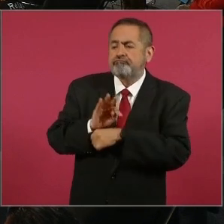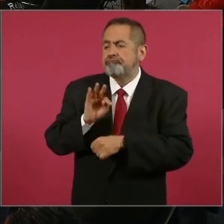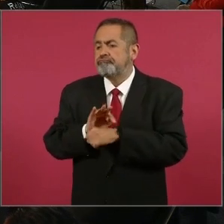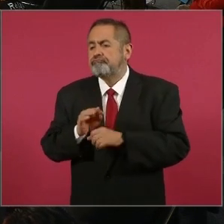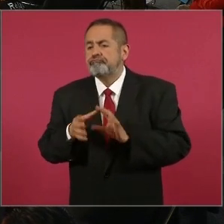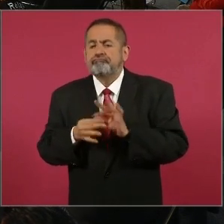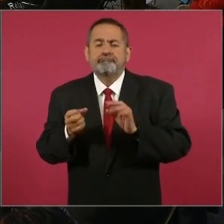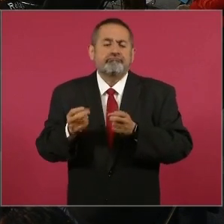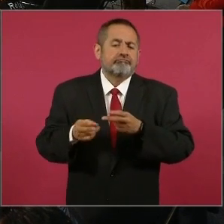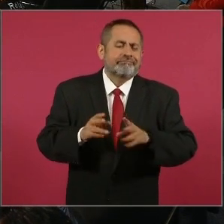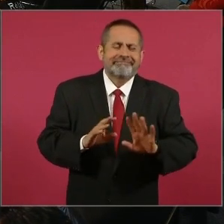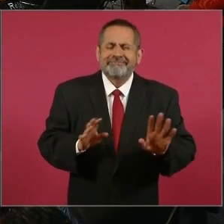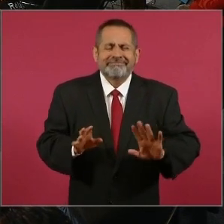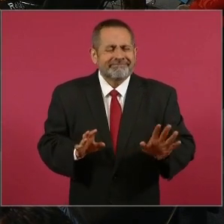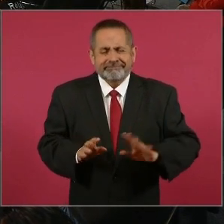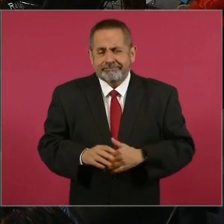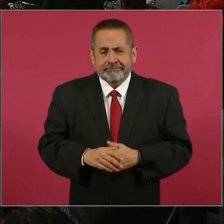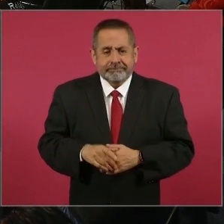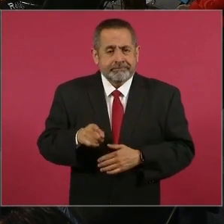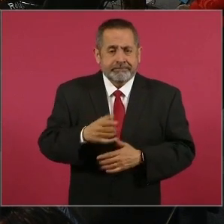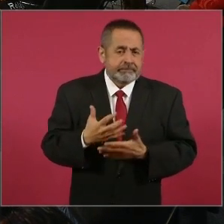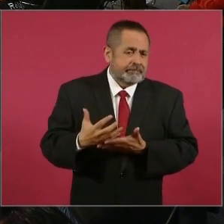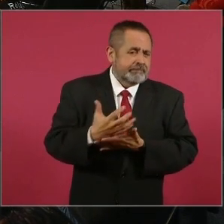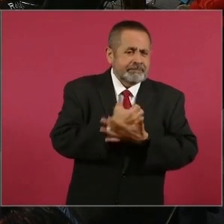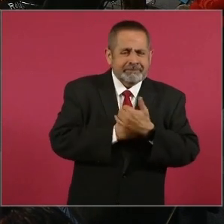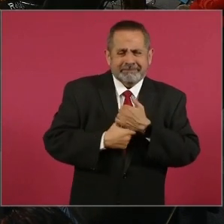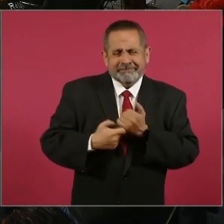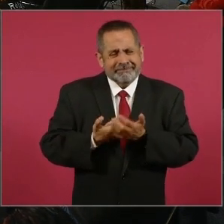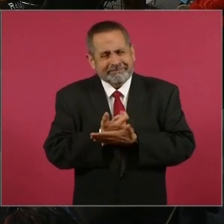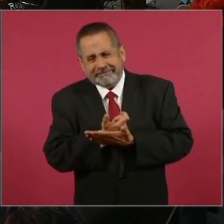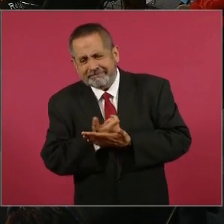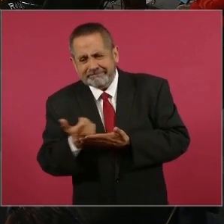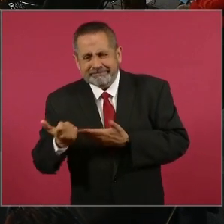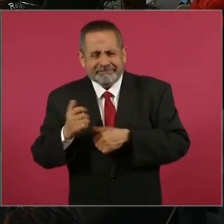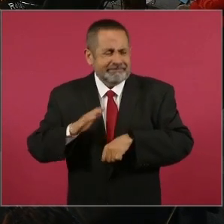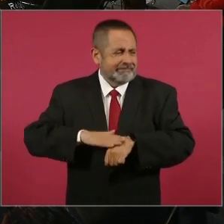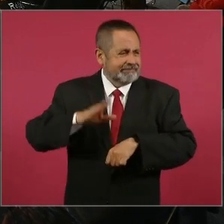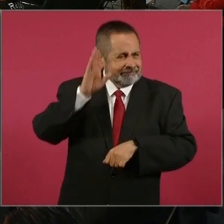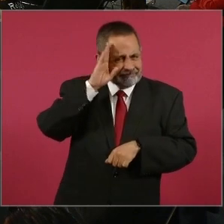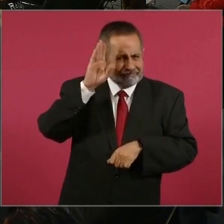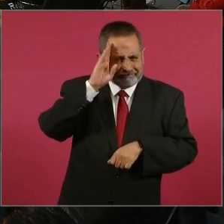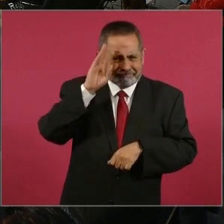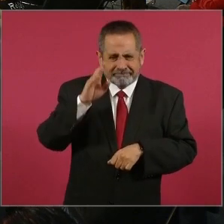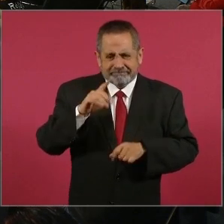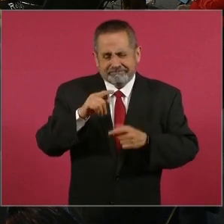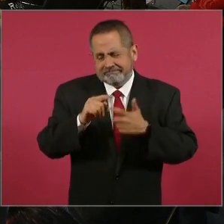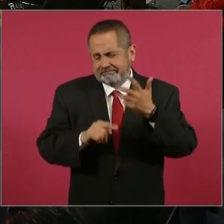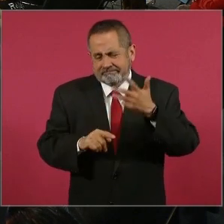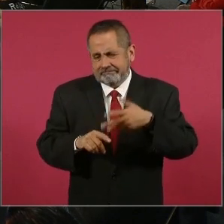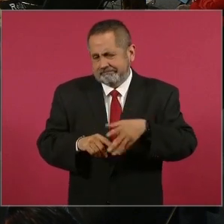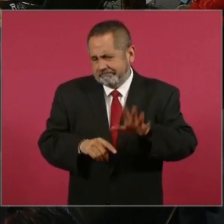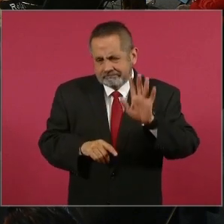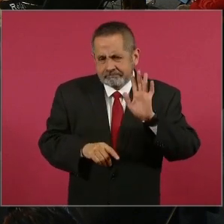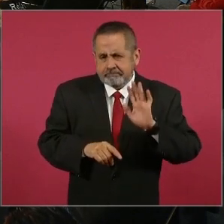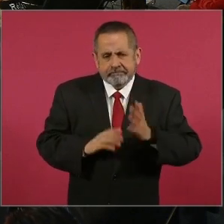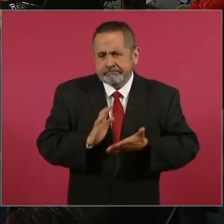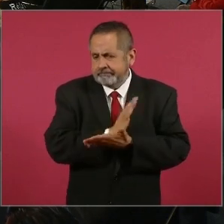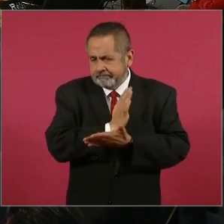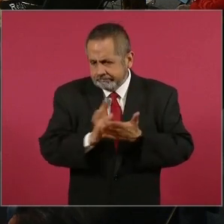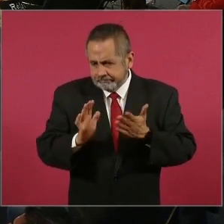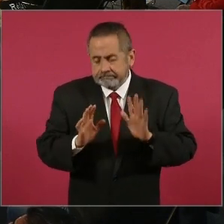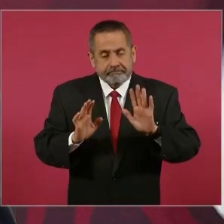privilegios que tienen que ver con sueldos elevadísimos y con otras prestaciones